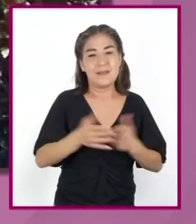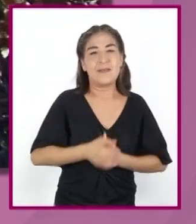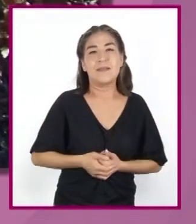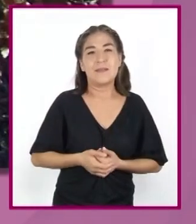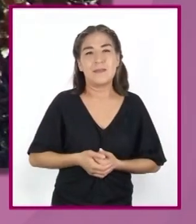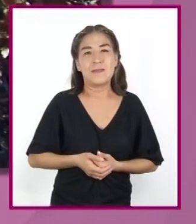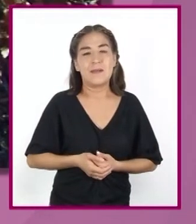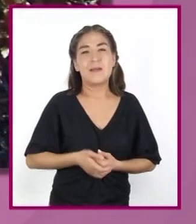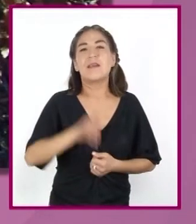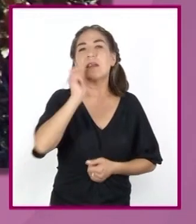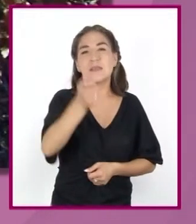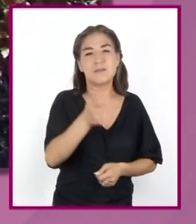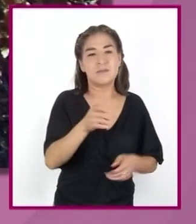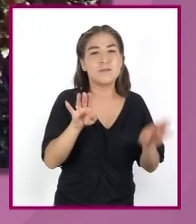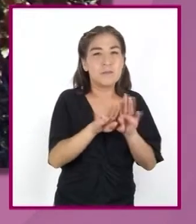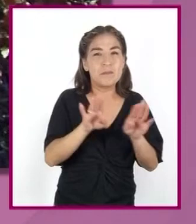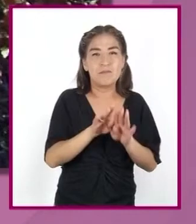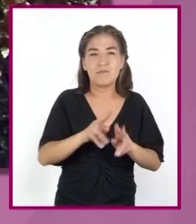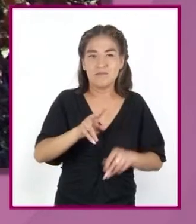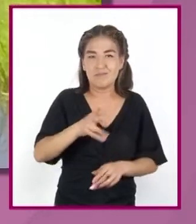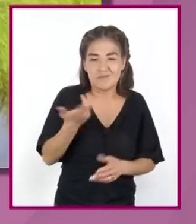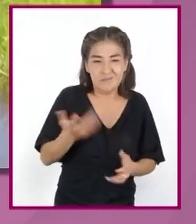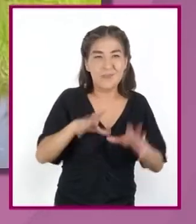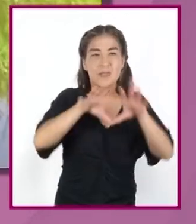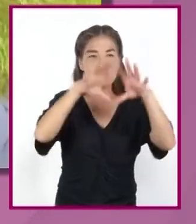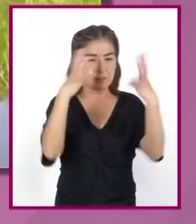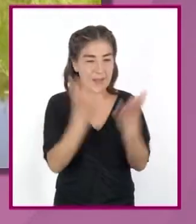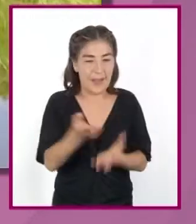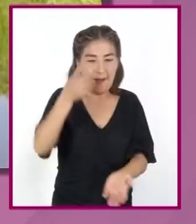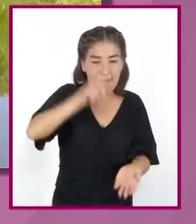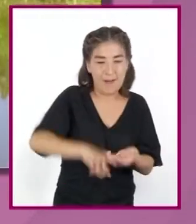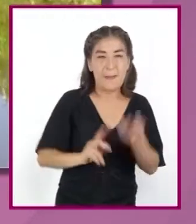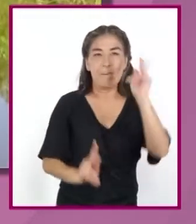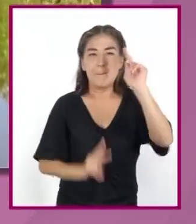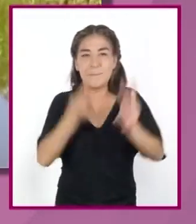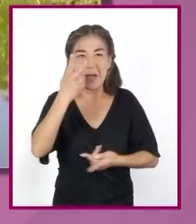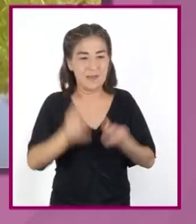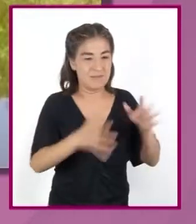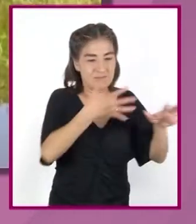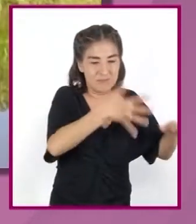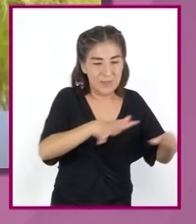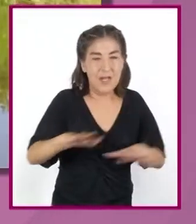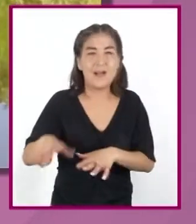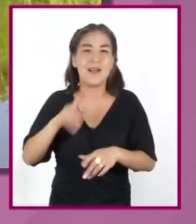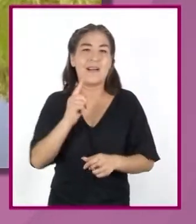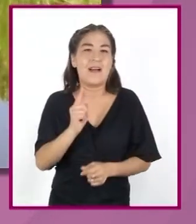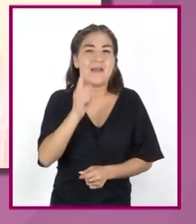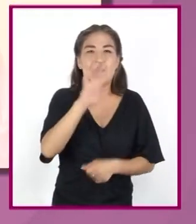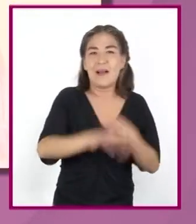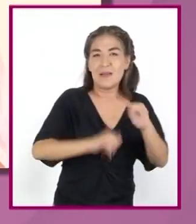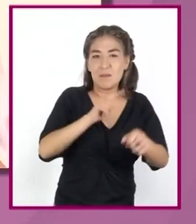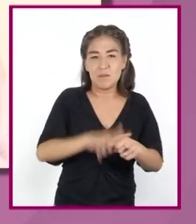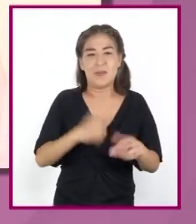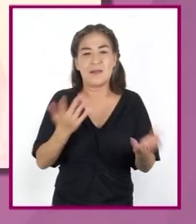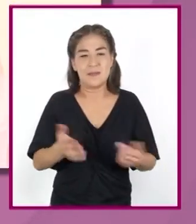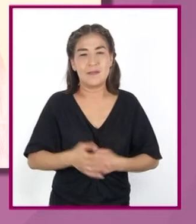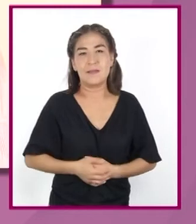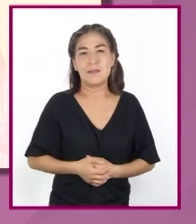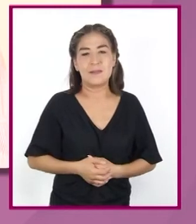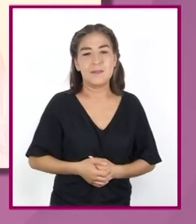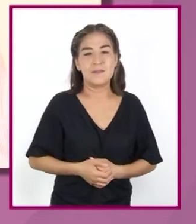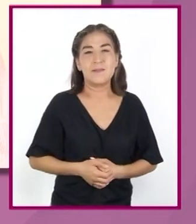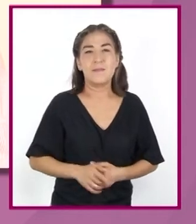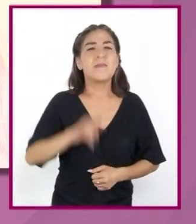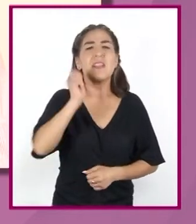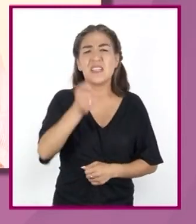sino de los ecosistemas, de los sistemas biológicos, de los que además nosotros somos producto. Lo que realmente ha hecho